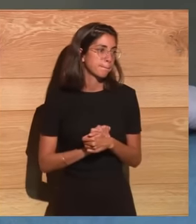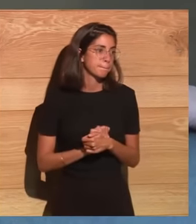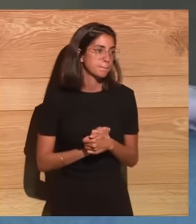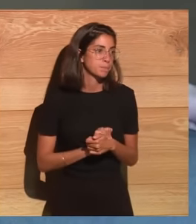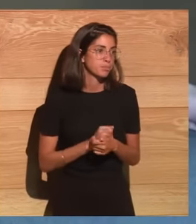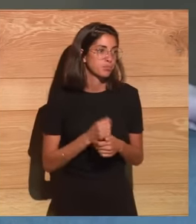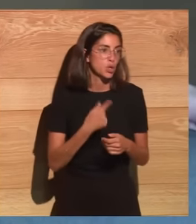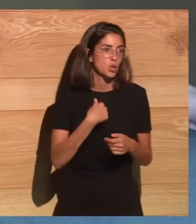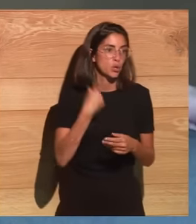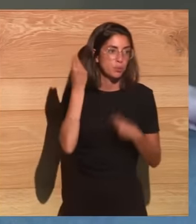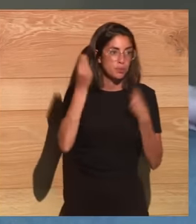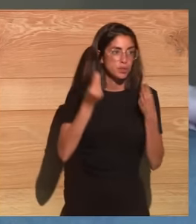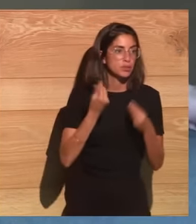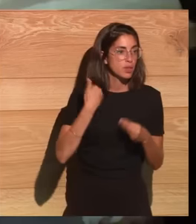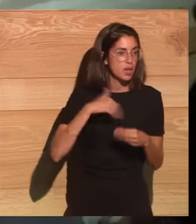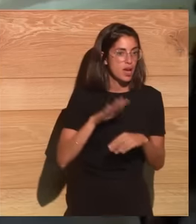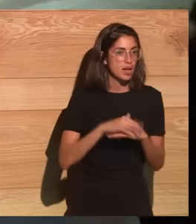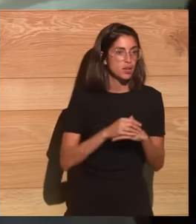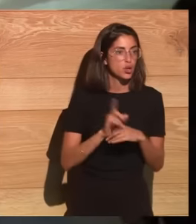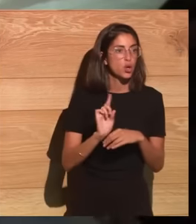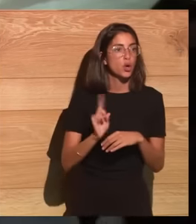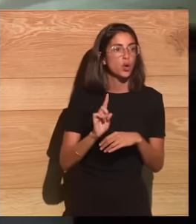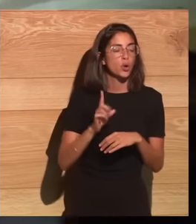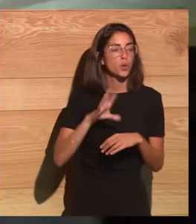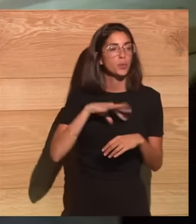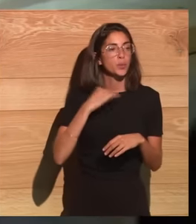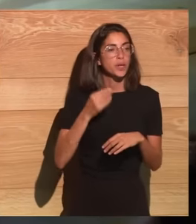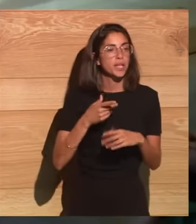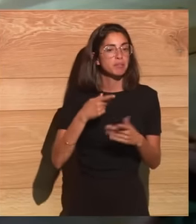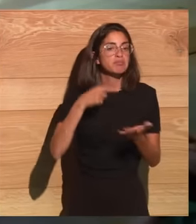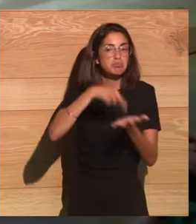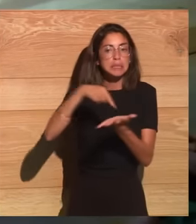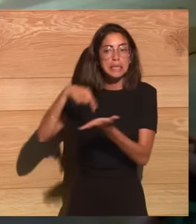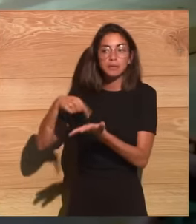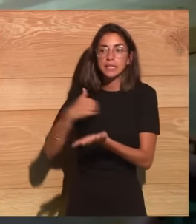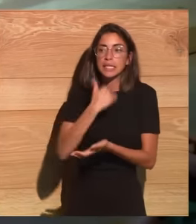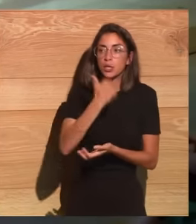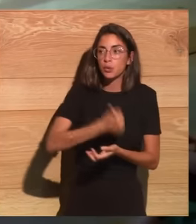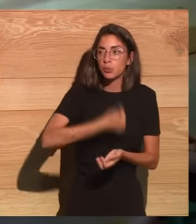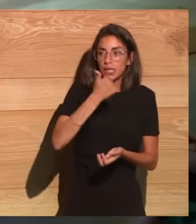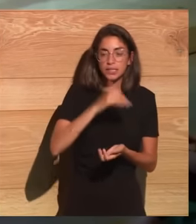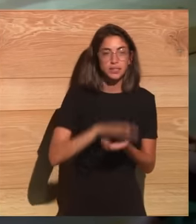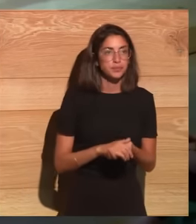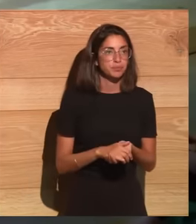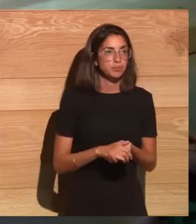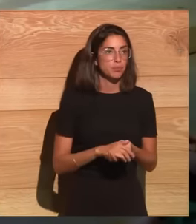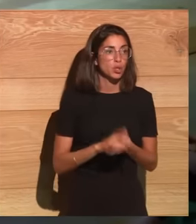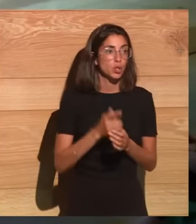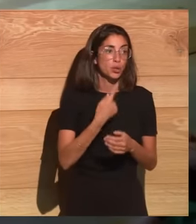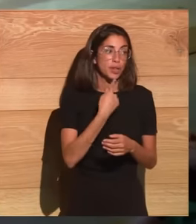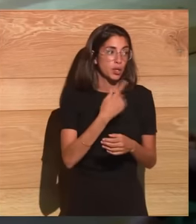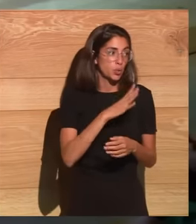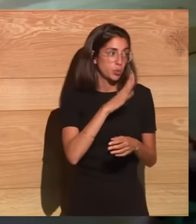Yo creo que está, ¿no? Bueno, no, no, no. Sé. No. ¿Ah, no? Aún hay espacio para un par de reivindicaciones. Vale. Sí, yo es por Juan.